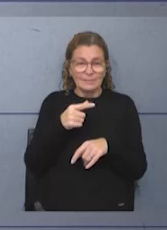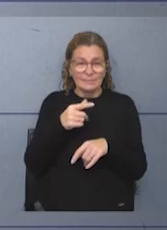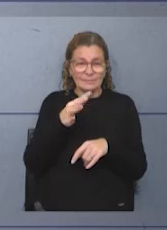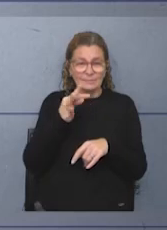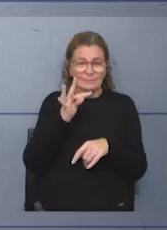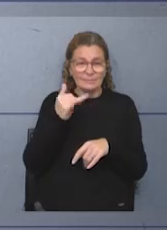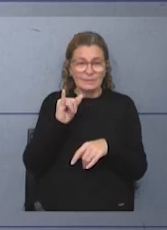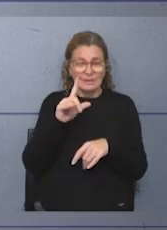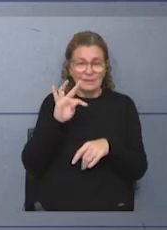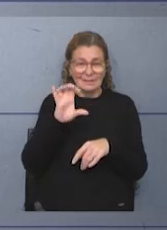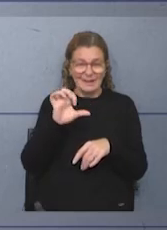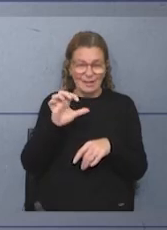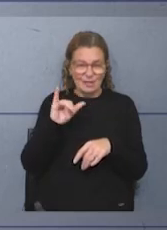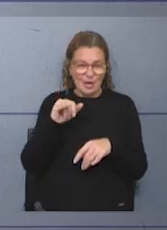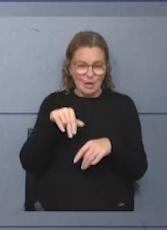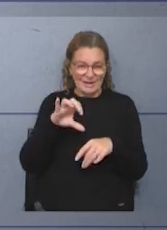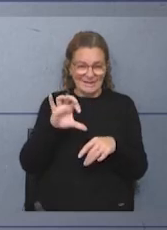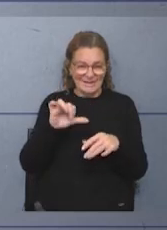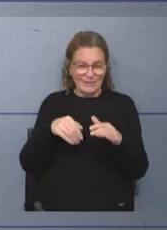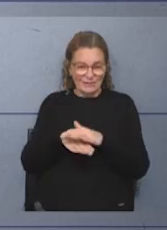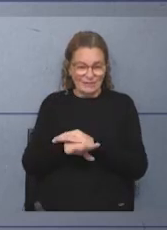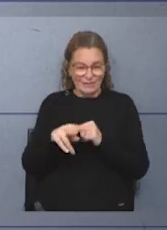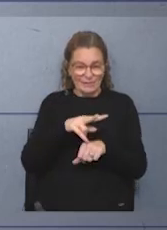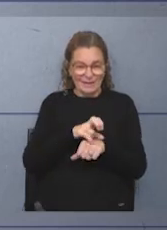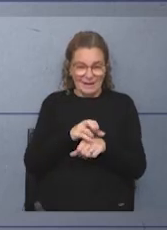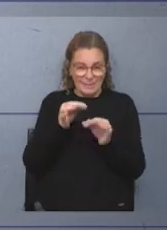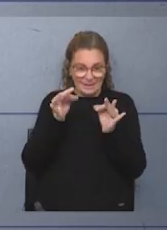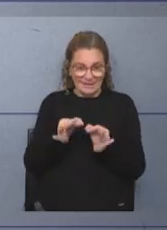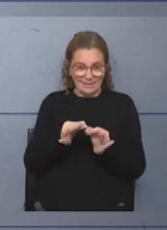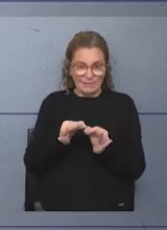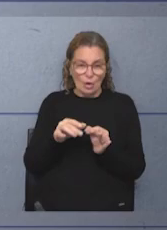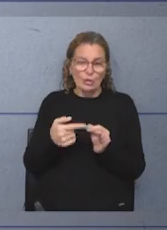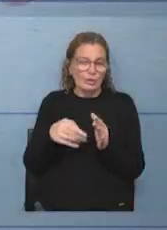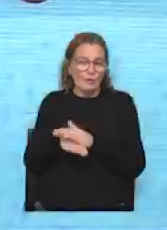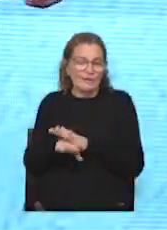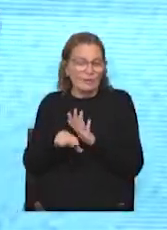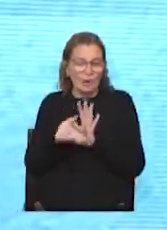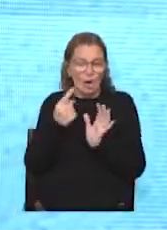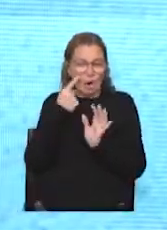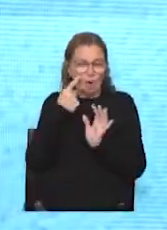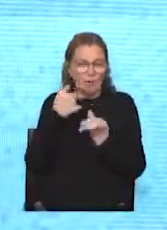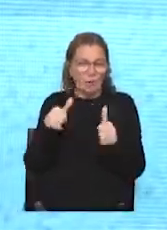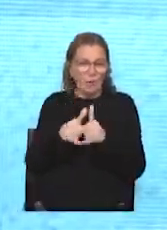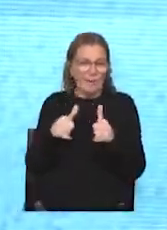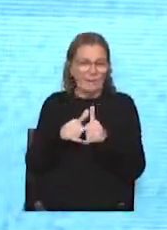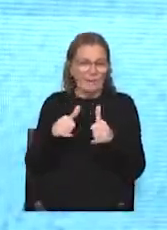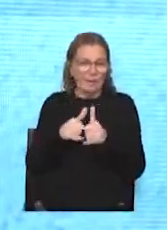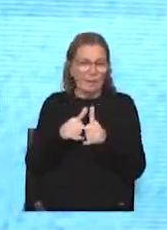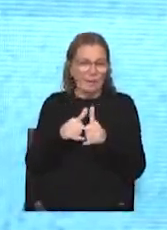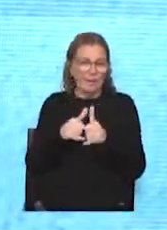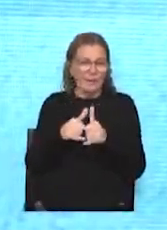fiscalía sí esos son específicas le pido que que manden específico si tienen otras filtraciones lo mandan a WhatsApp comprometedores